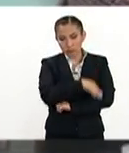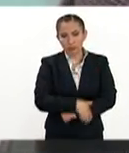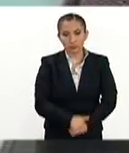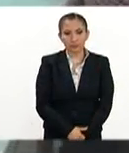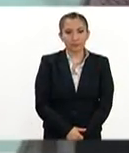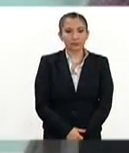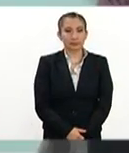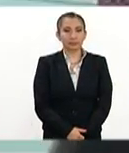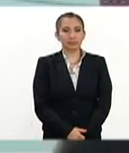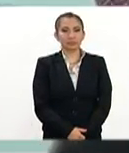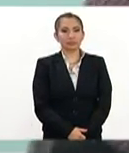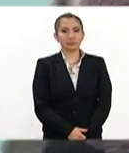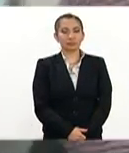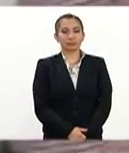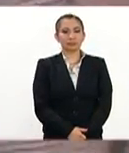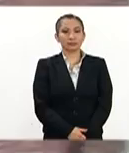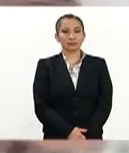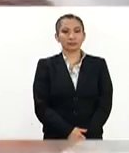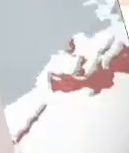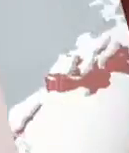presidencia.